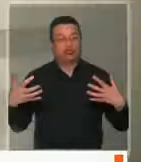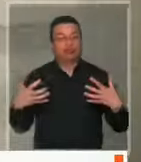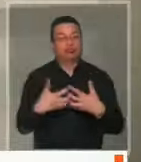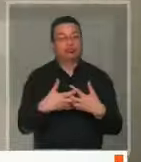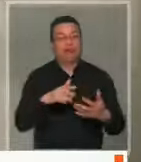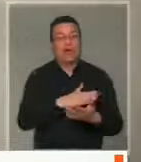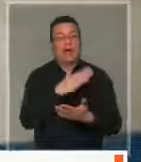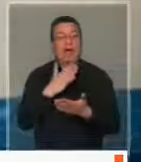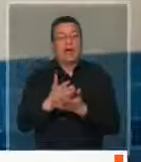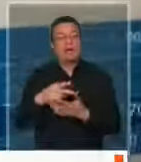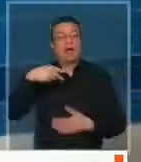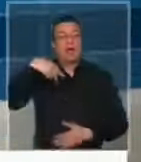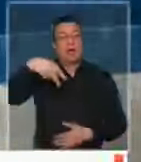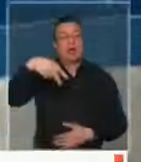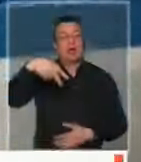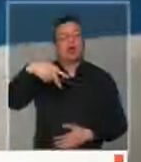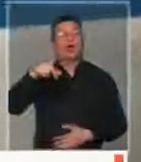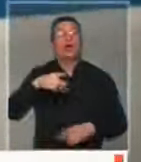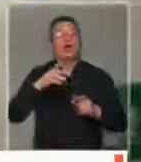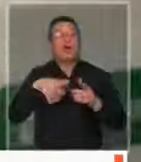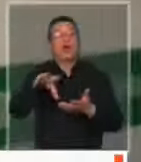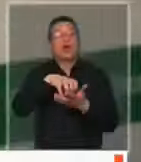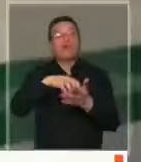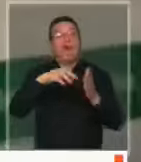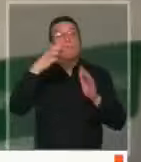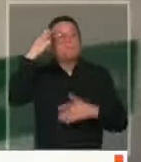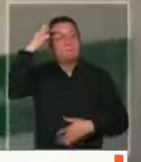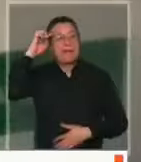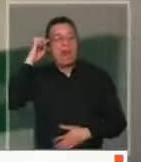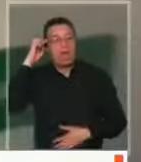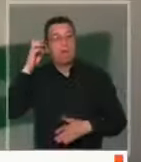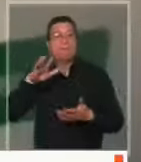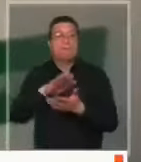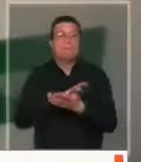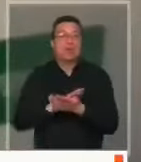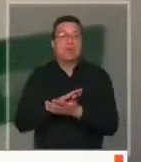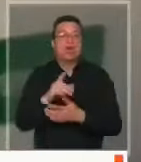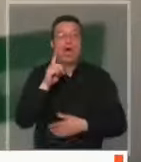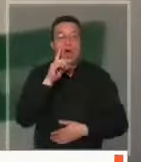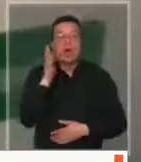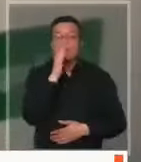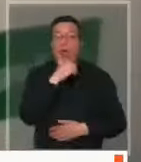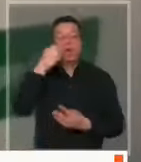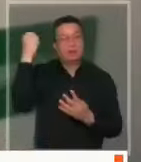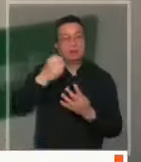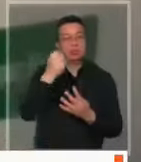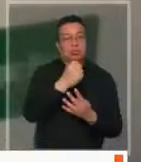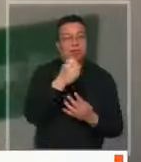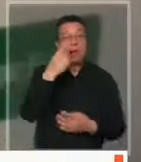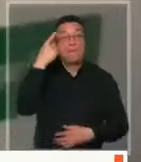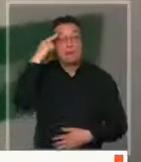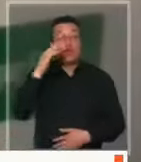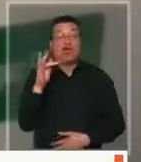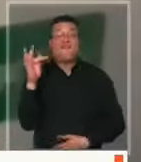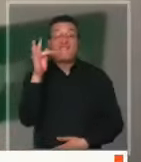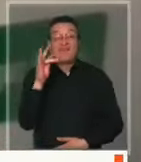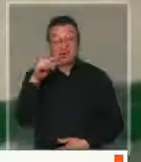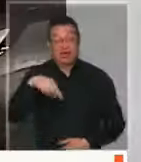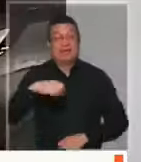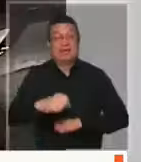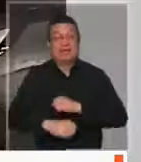hasta junio. Pero aún así, en comunas como Peñalolén, por ejemplo, dice no haber homicidios. Pero mire, febrero de este